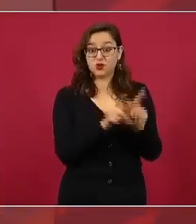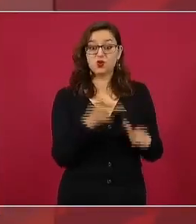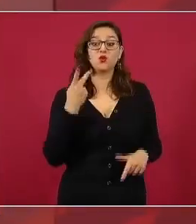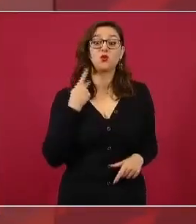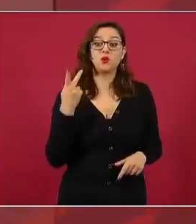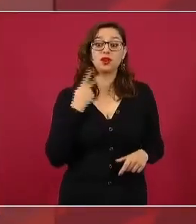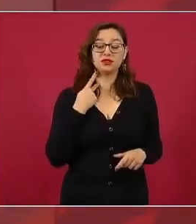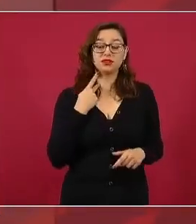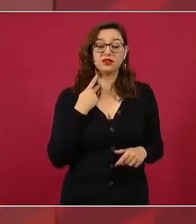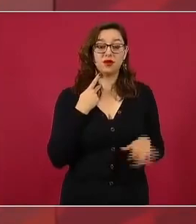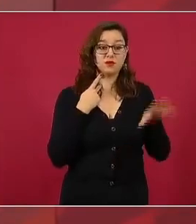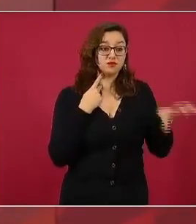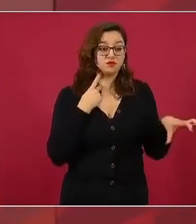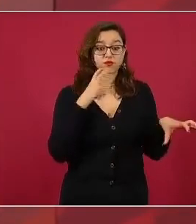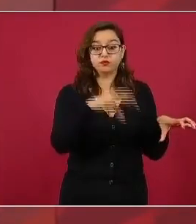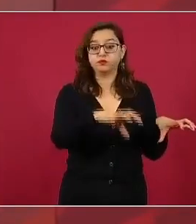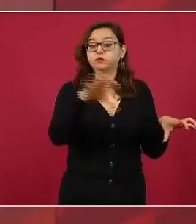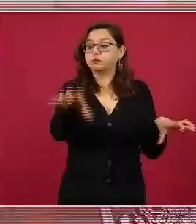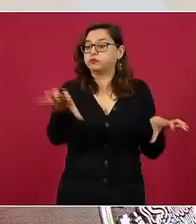son iguales.